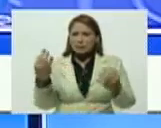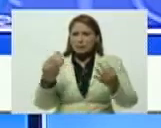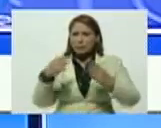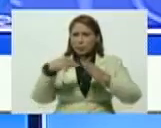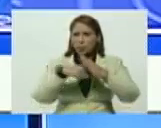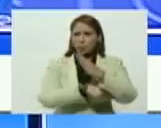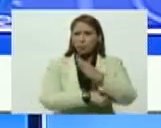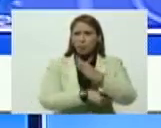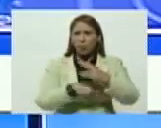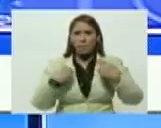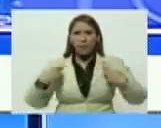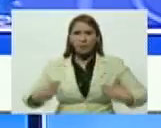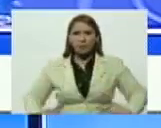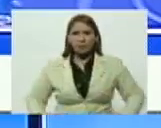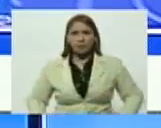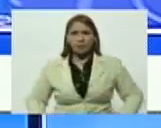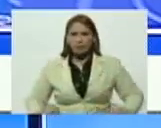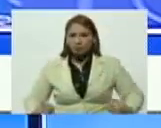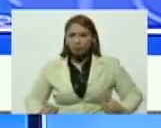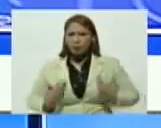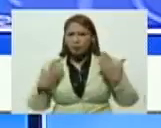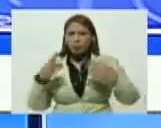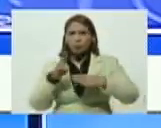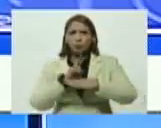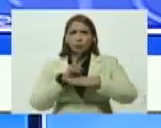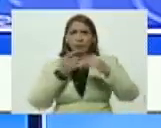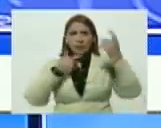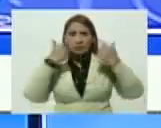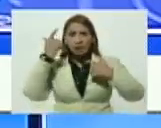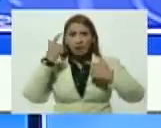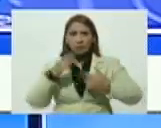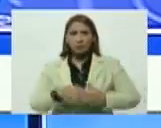profundamente humanista. Era una expresión que usaba el comandante Chávez.